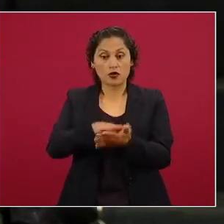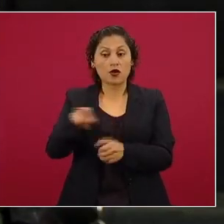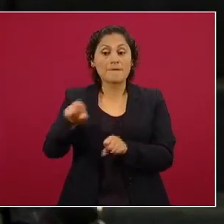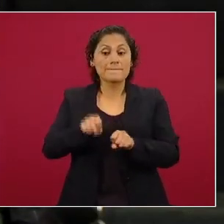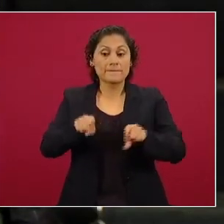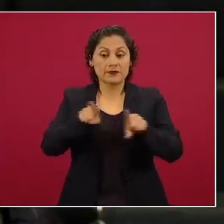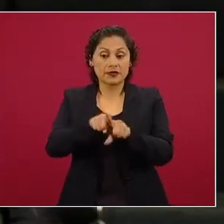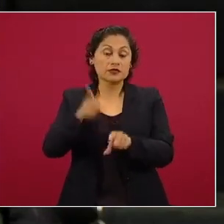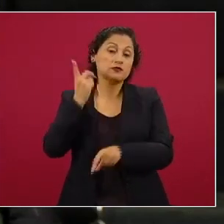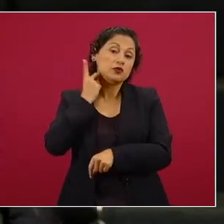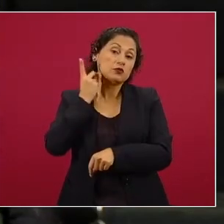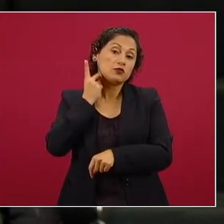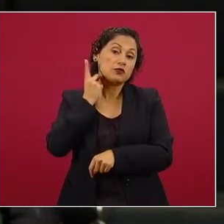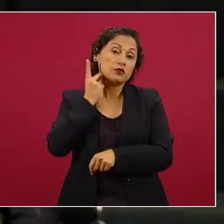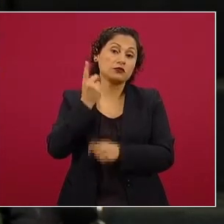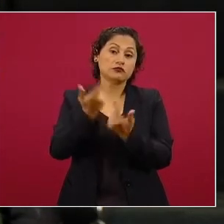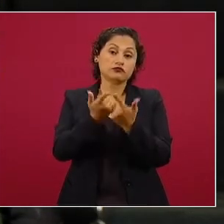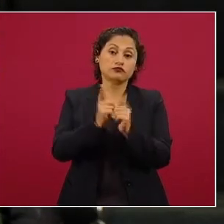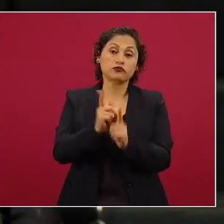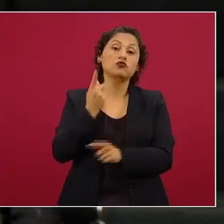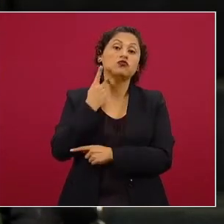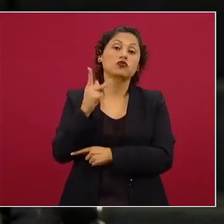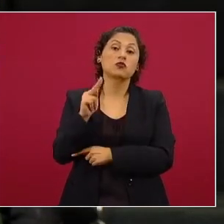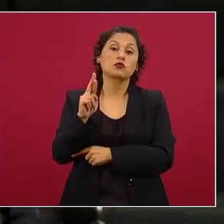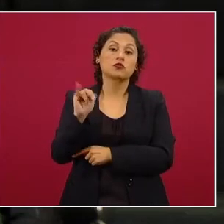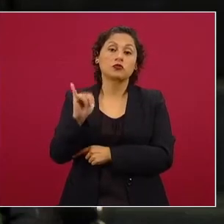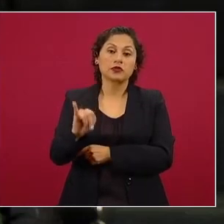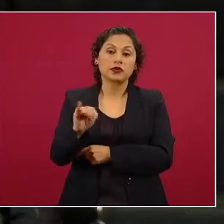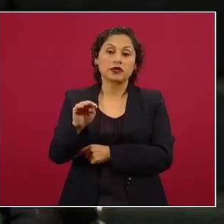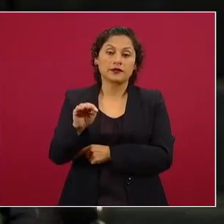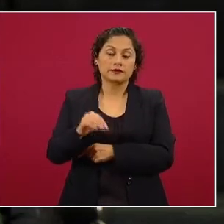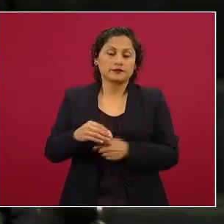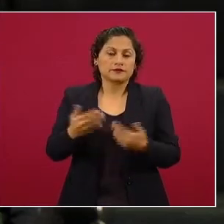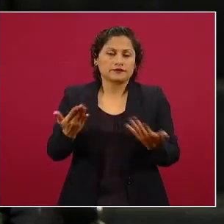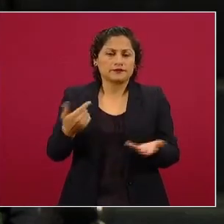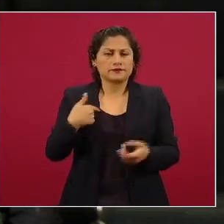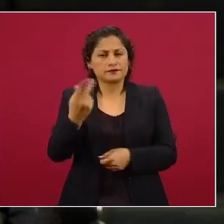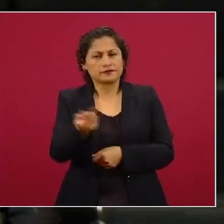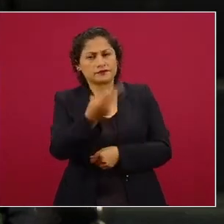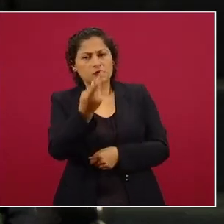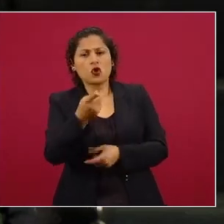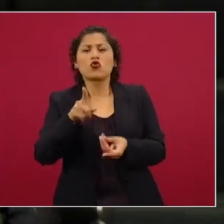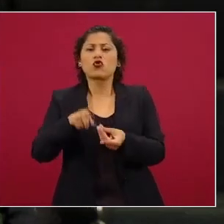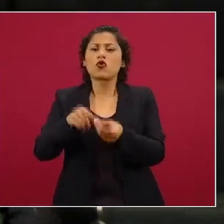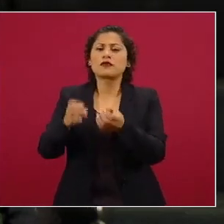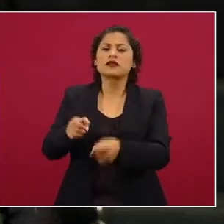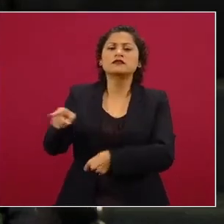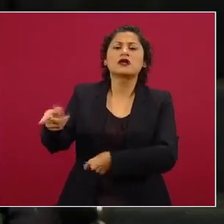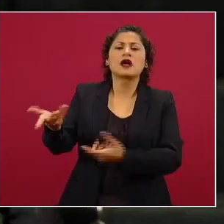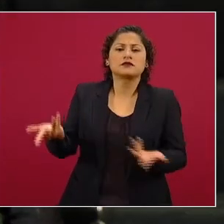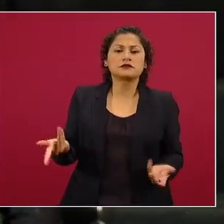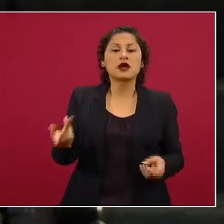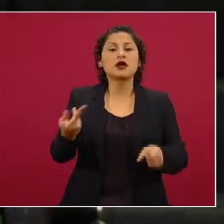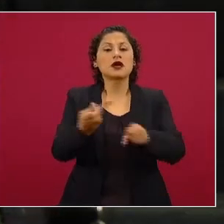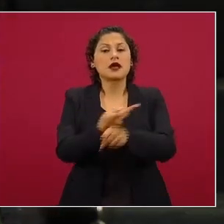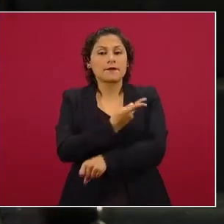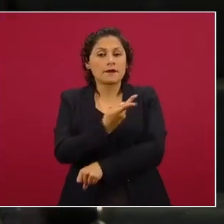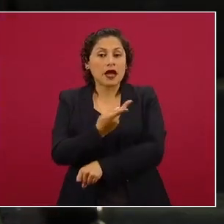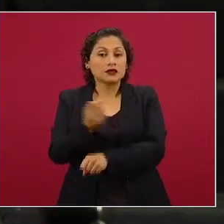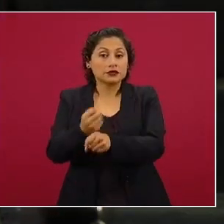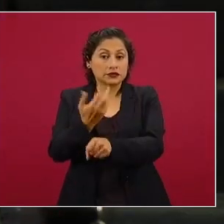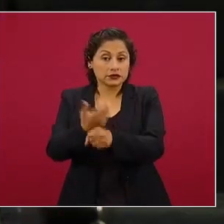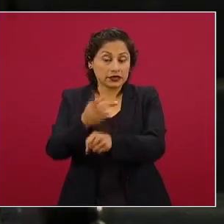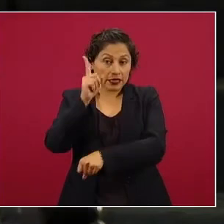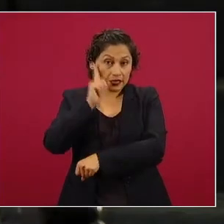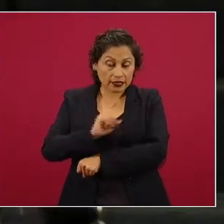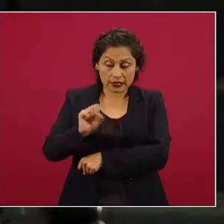PRI. ¿Dónde está Romero de Champs, presidente? ¿Qué le dice Luisa María Alcalde, secretaria del Trabajo? ¿Por